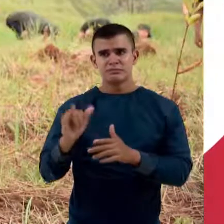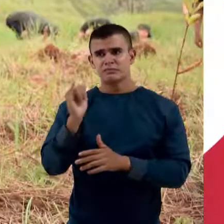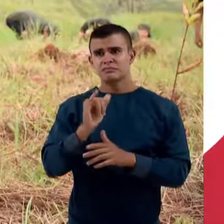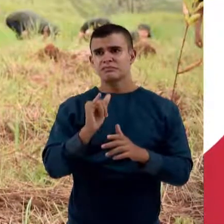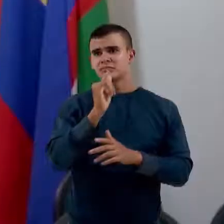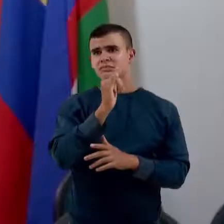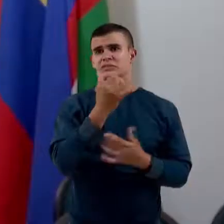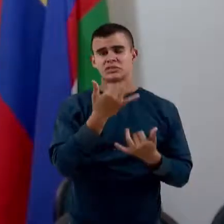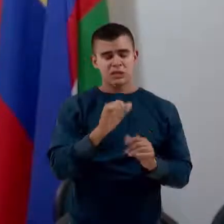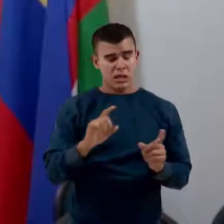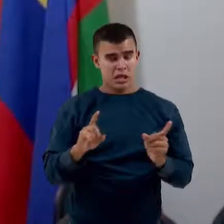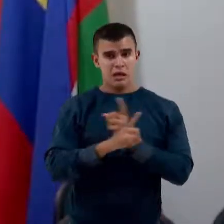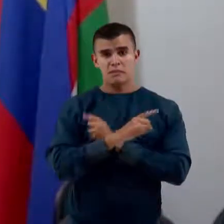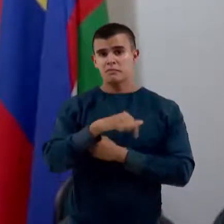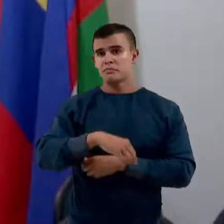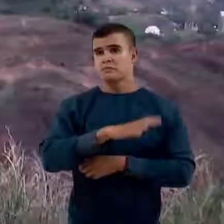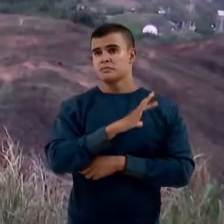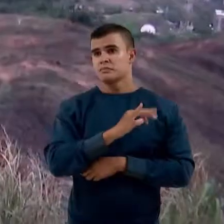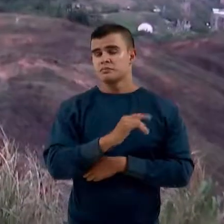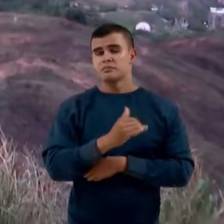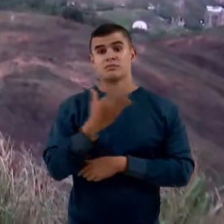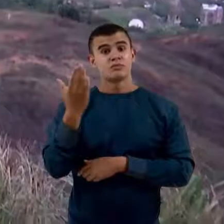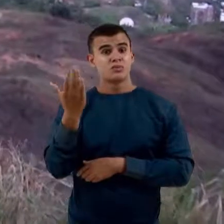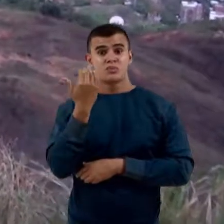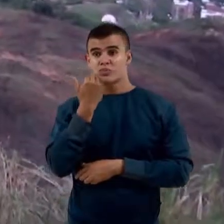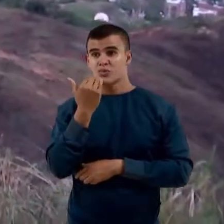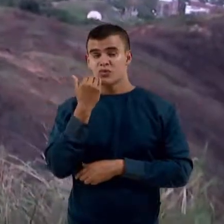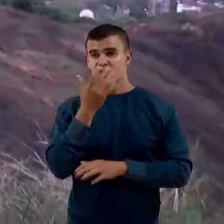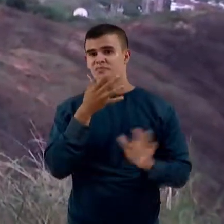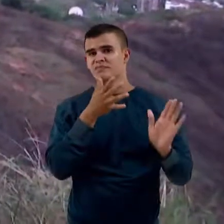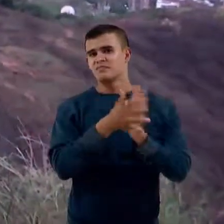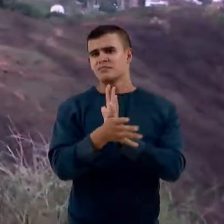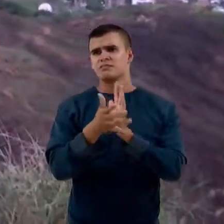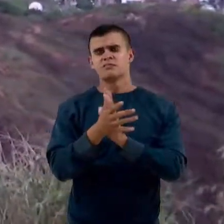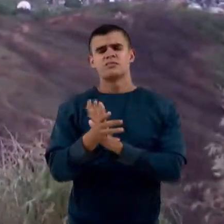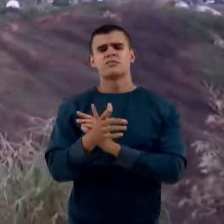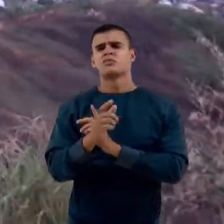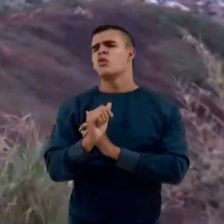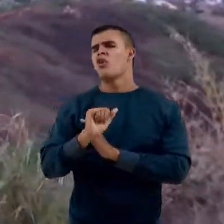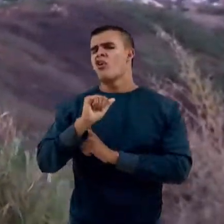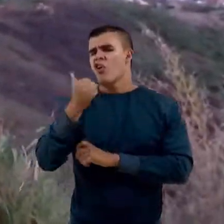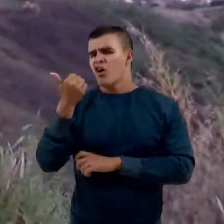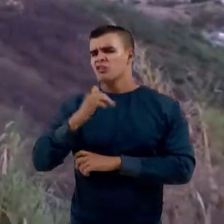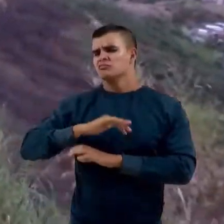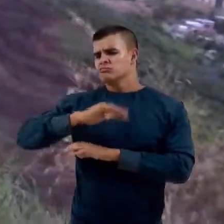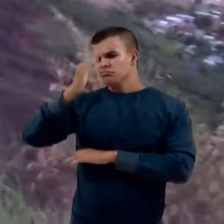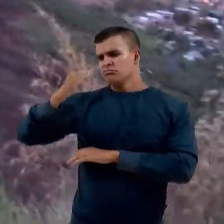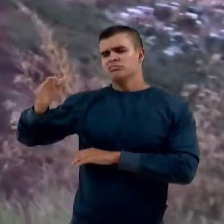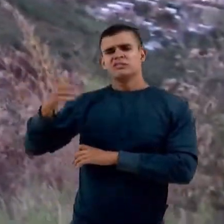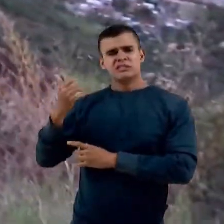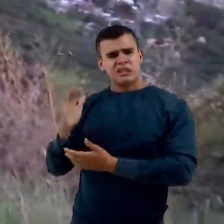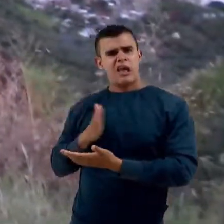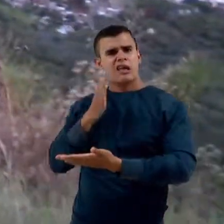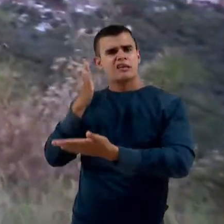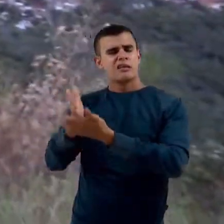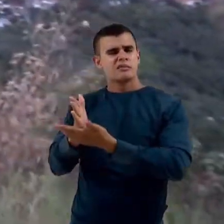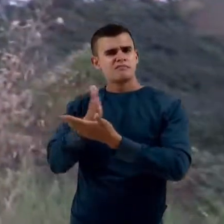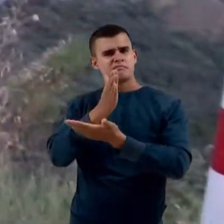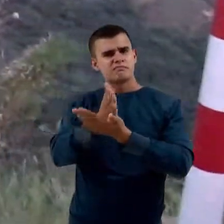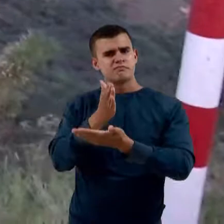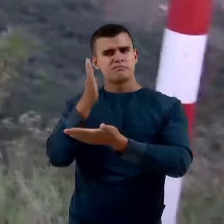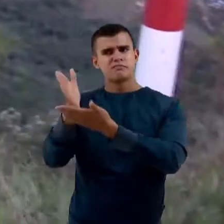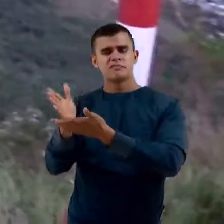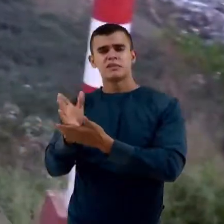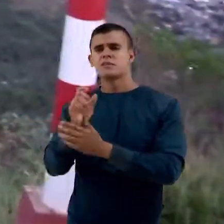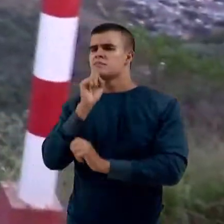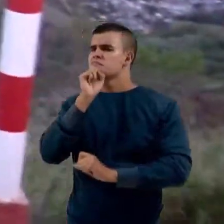considerable que han reverdecido a Santiago de Cali. Además, Carol enfatizó cuáles son los otros cerros de la ciudad que han visitado con los deportistas